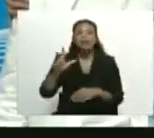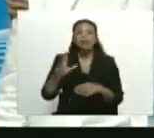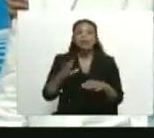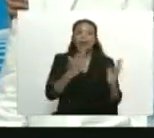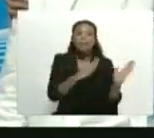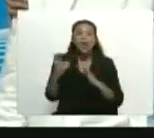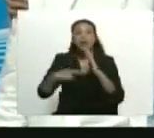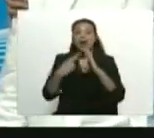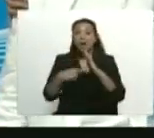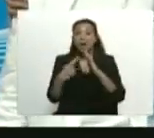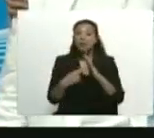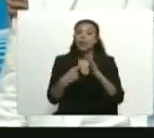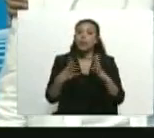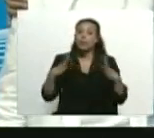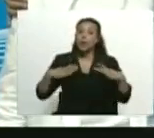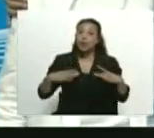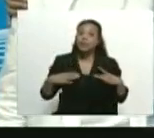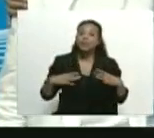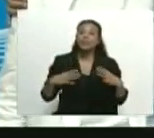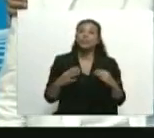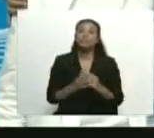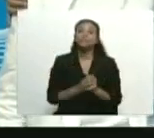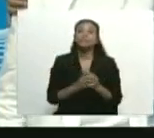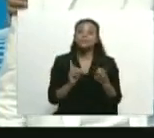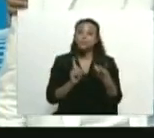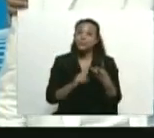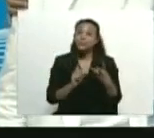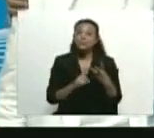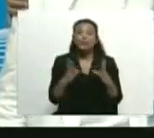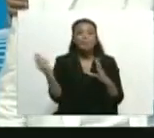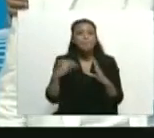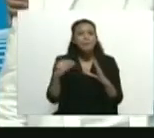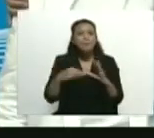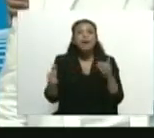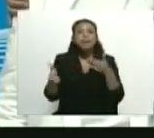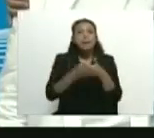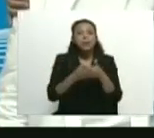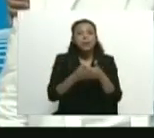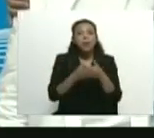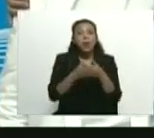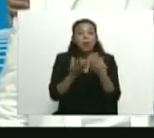de recreadores, recreadoras para las vacaciones. Y tenemos que cerrar con